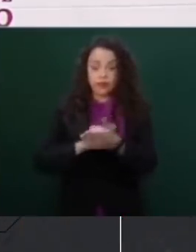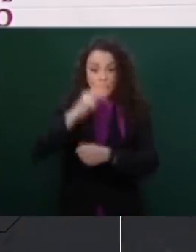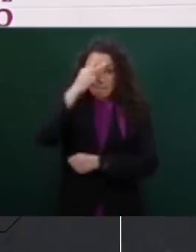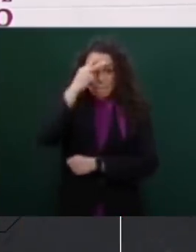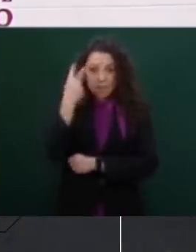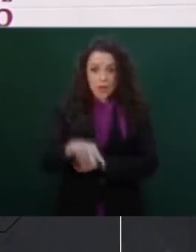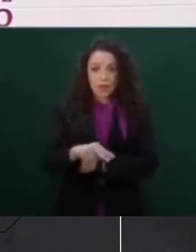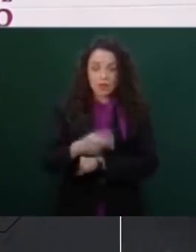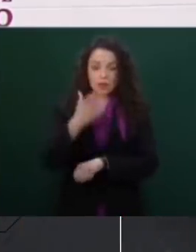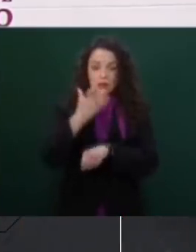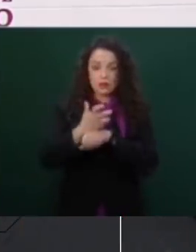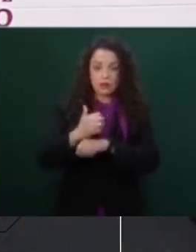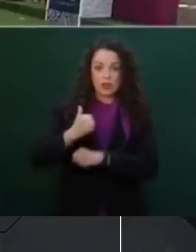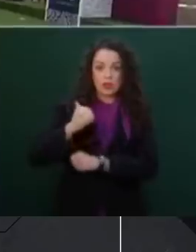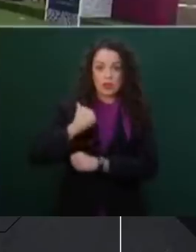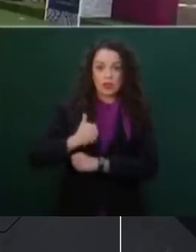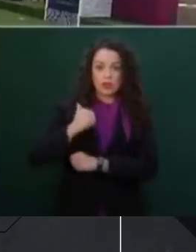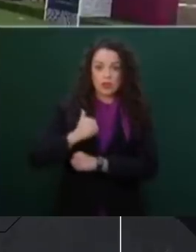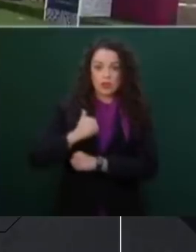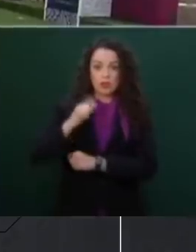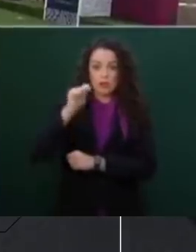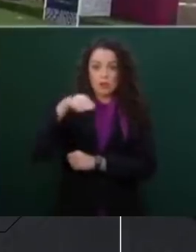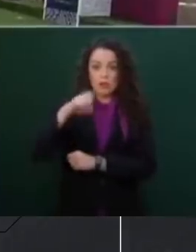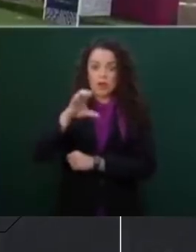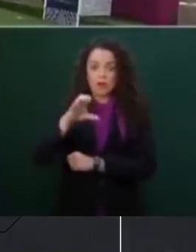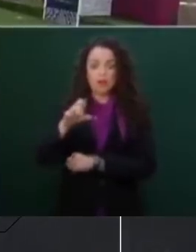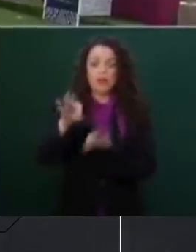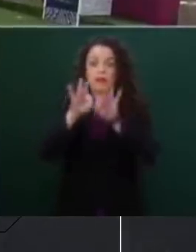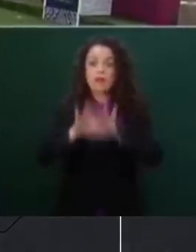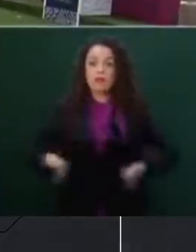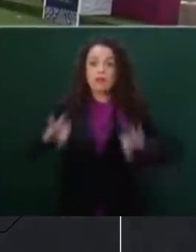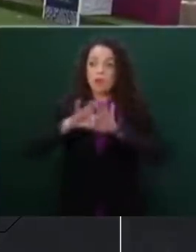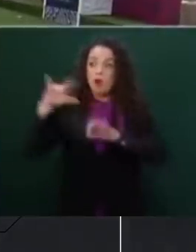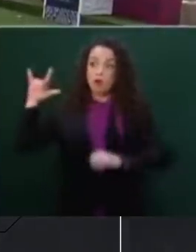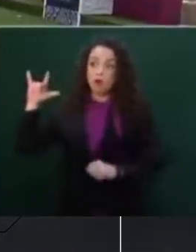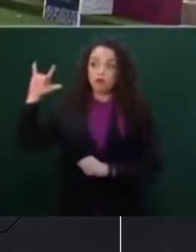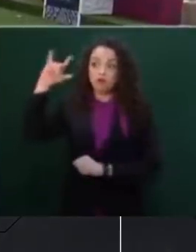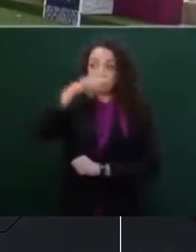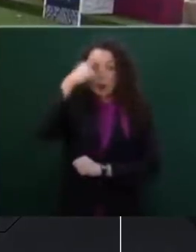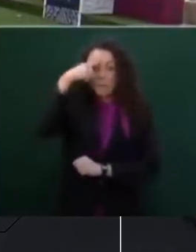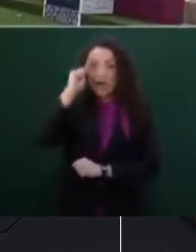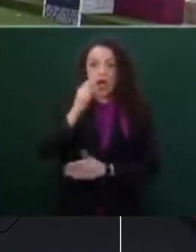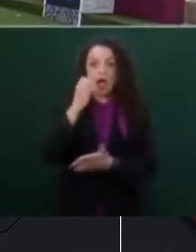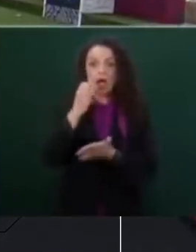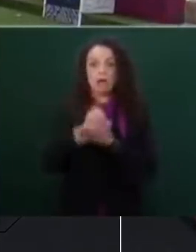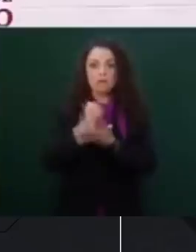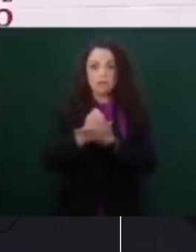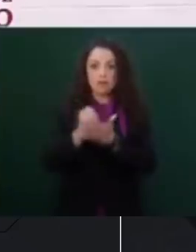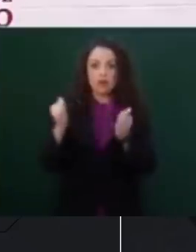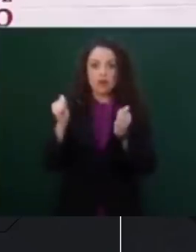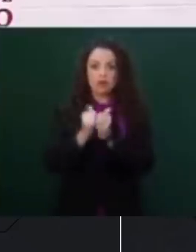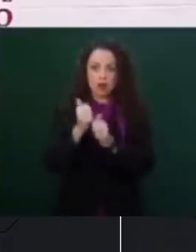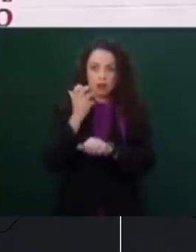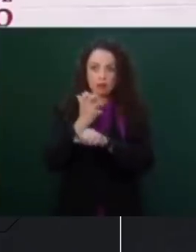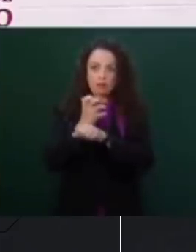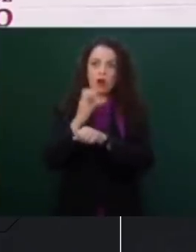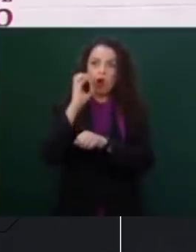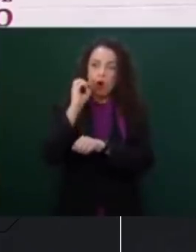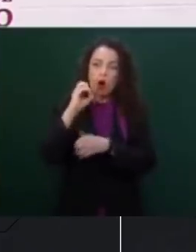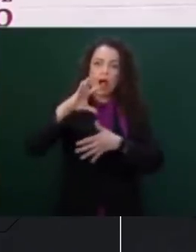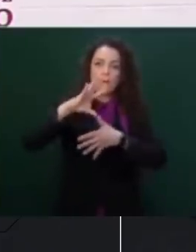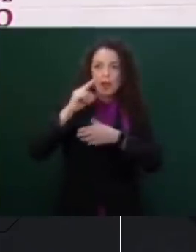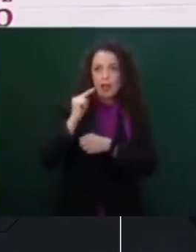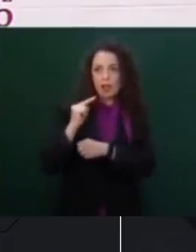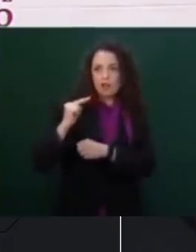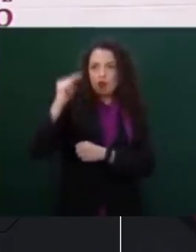Estados Unidos, Canadá, el aeropuerto será fundamental para la integración económica de América del Norte y para